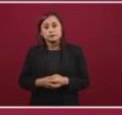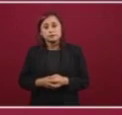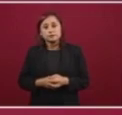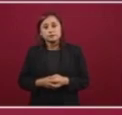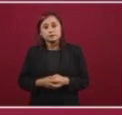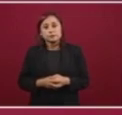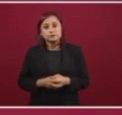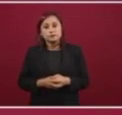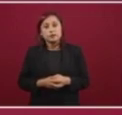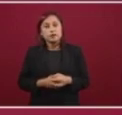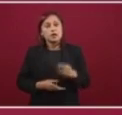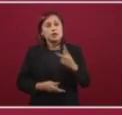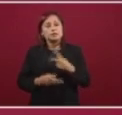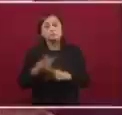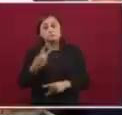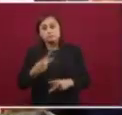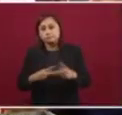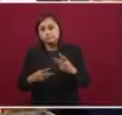expresen, surjan